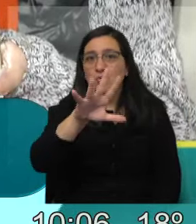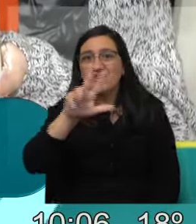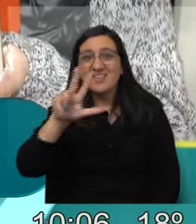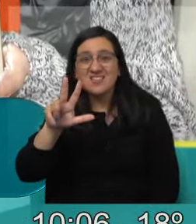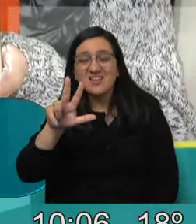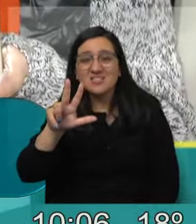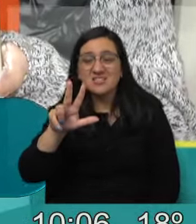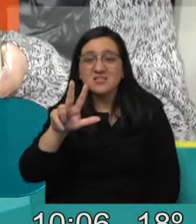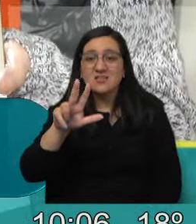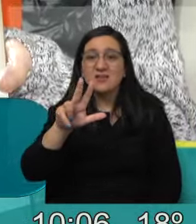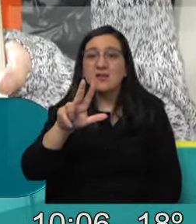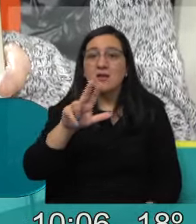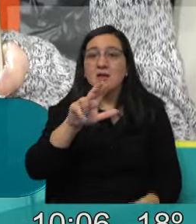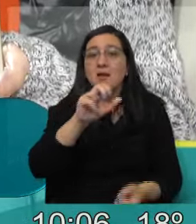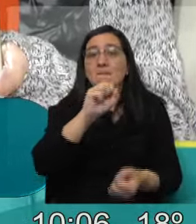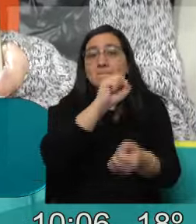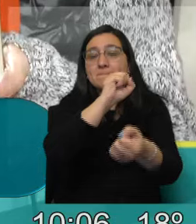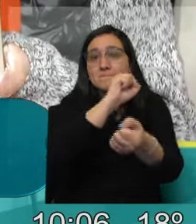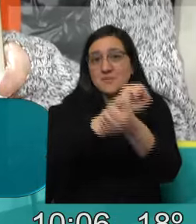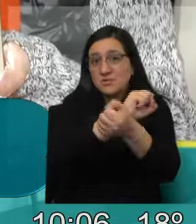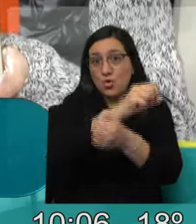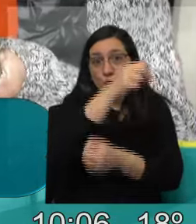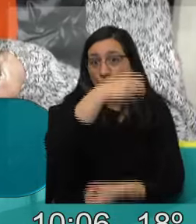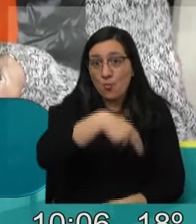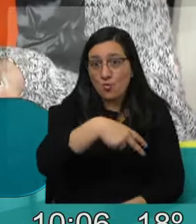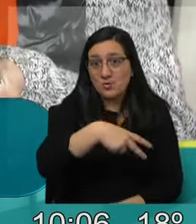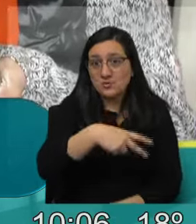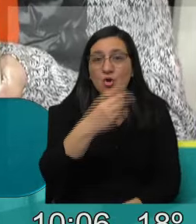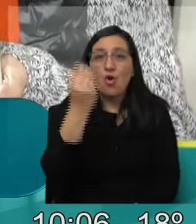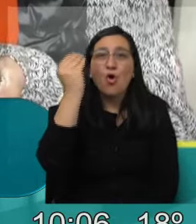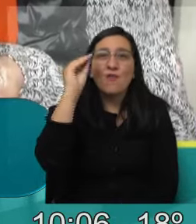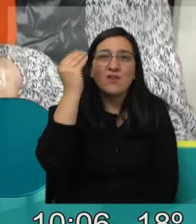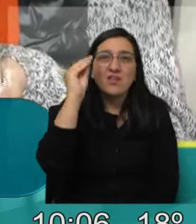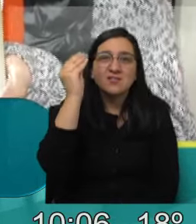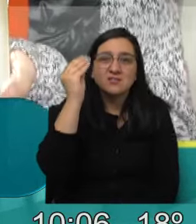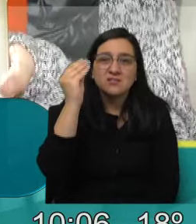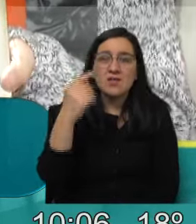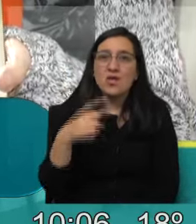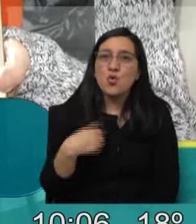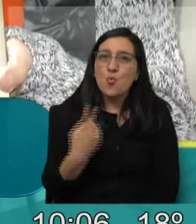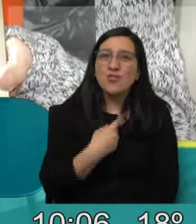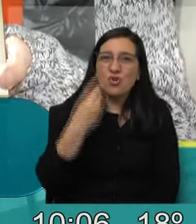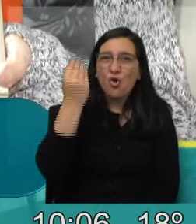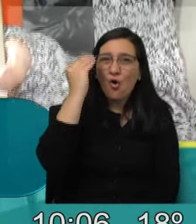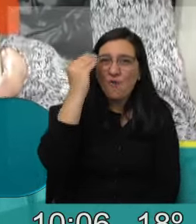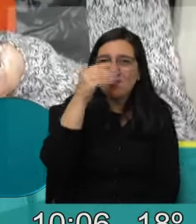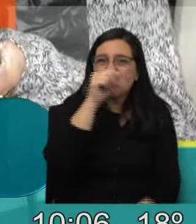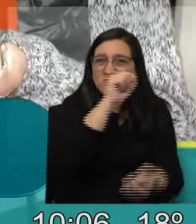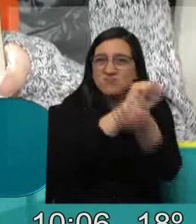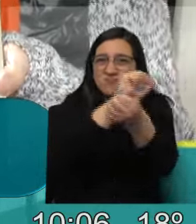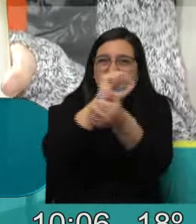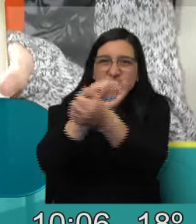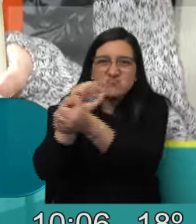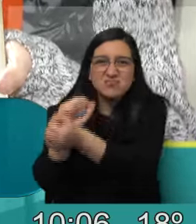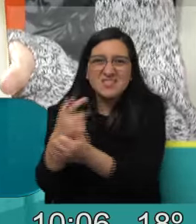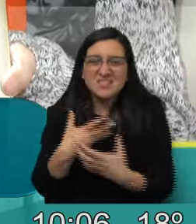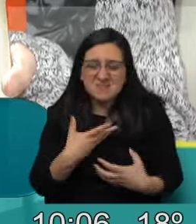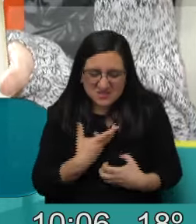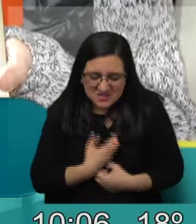26.253, si no me equivoco, presos comunes, jóvenes. Nuestros jóvenes están ahí. Se